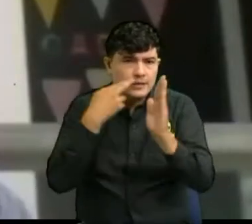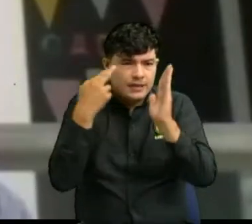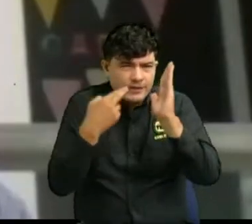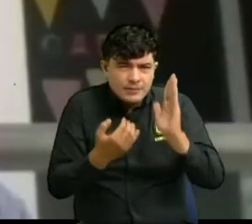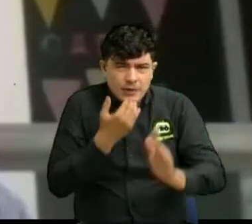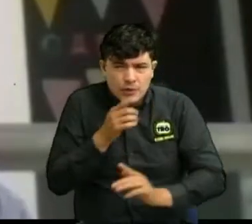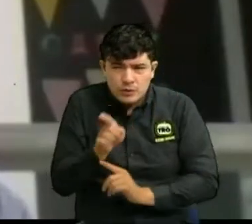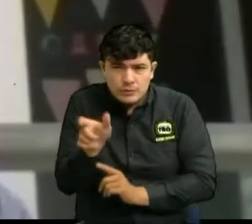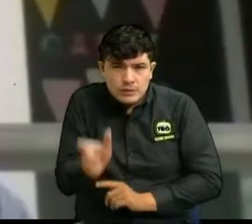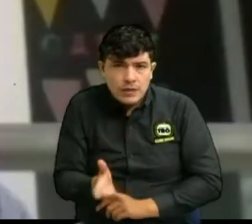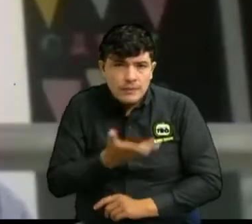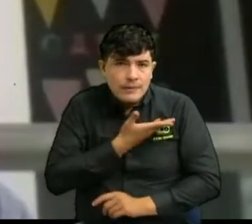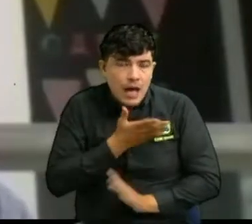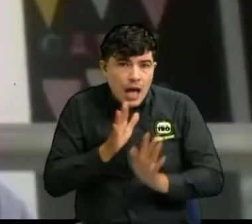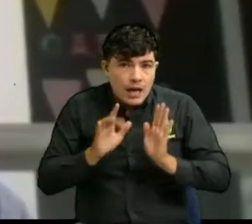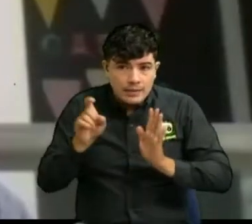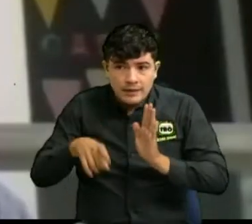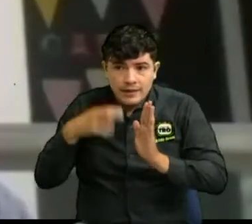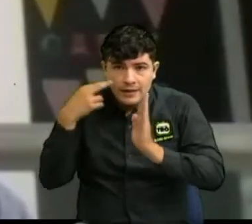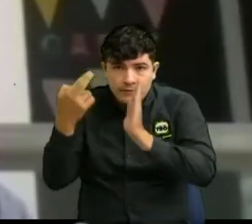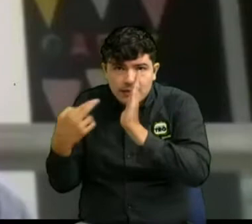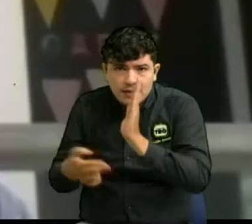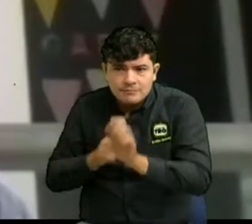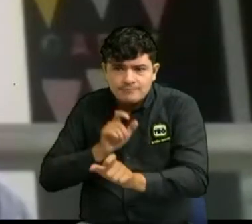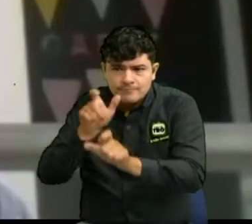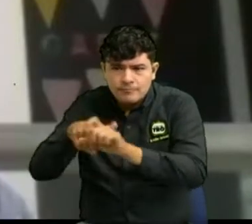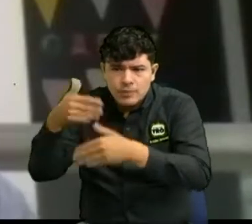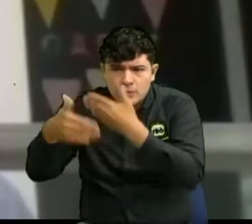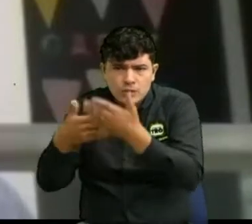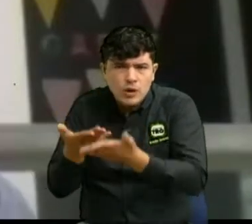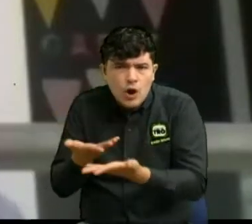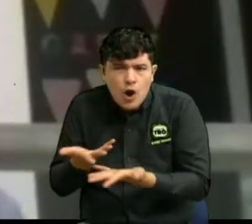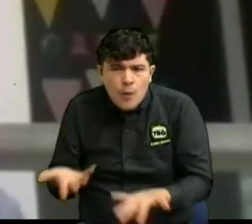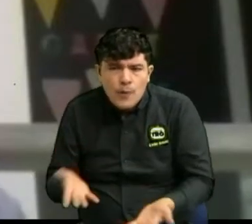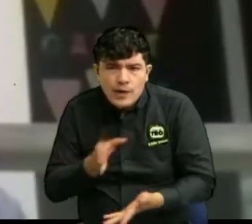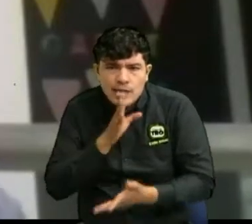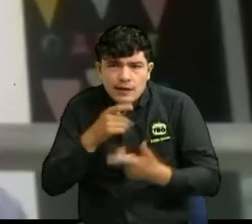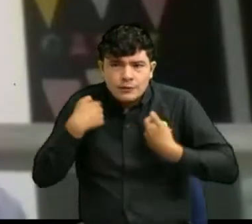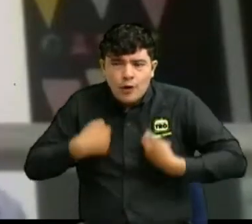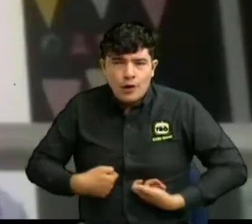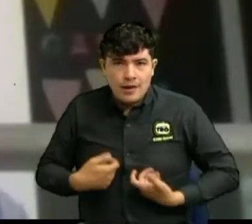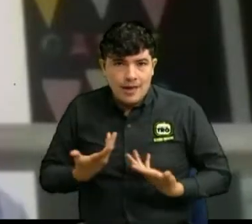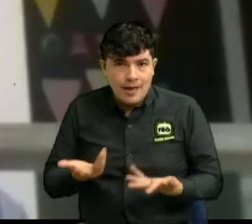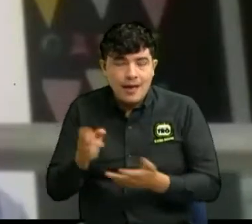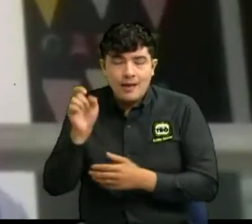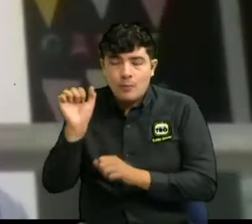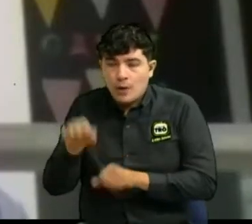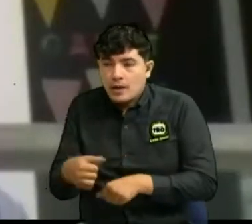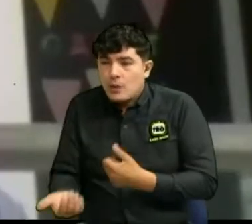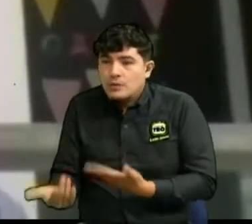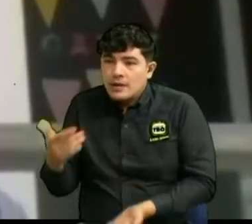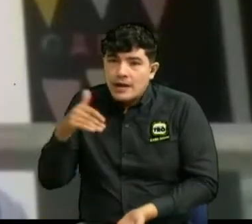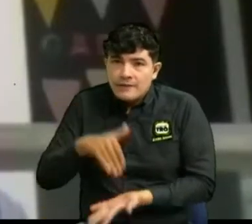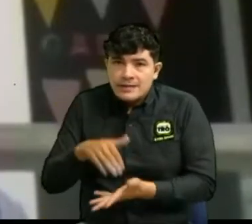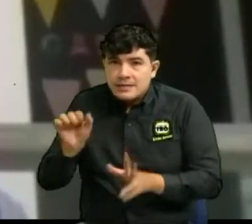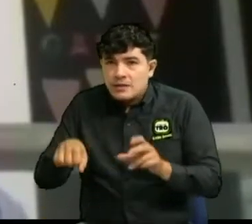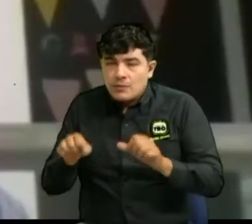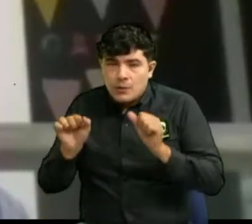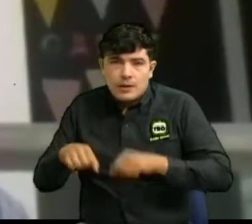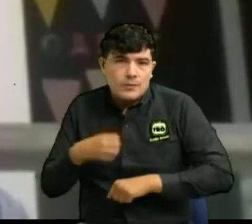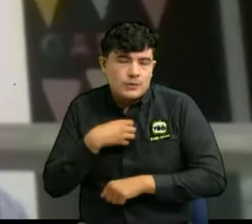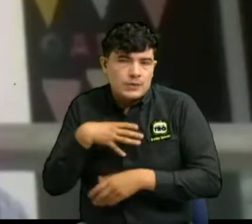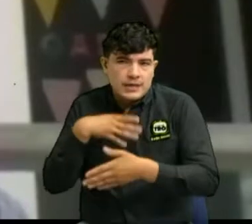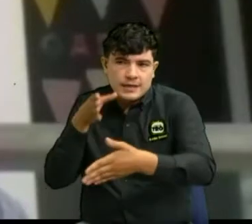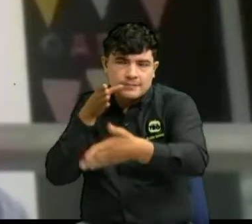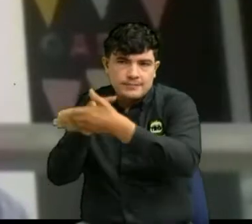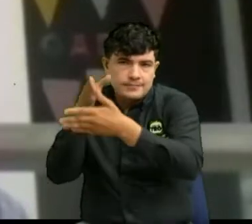televidente en qué calidad se vinculó para poder establecer si hay posibilidad de que presente otra demanda si no quedó vinculada